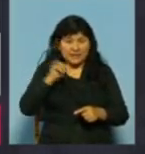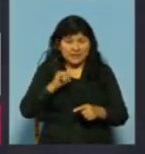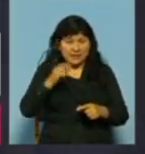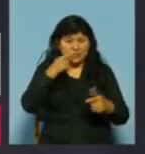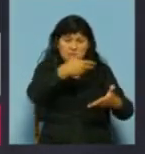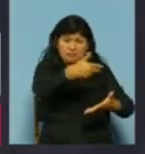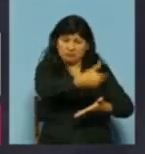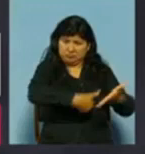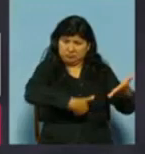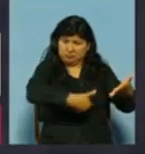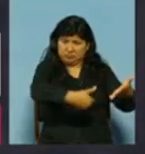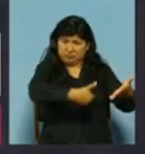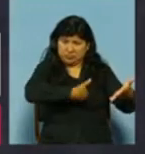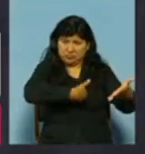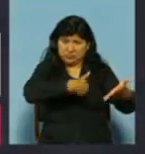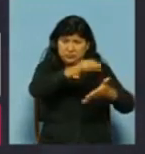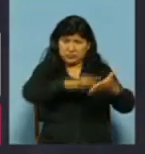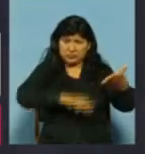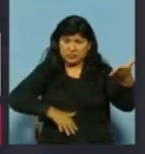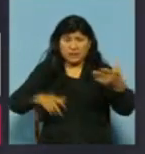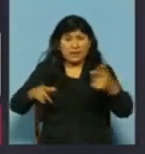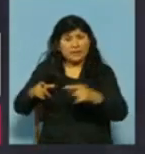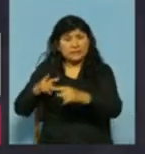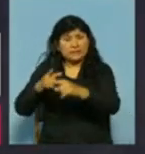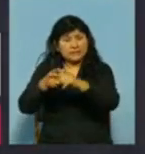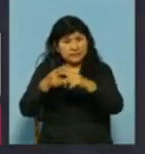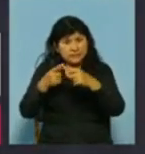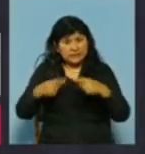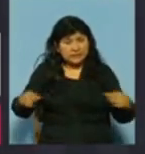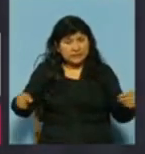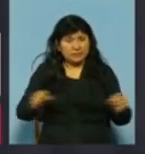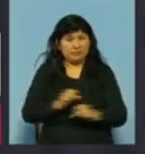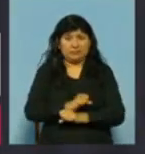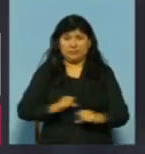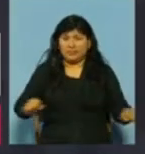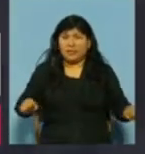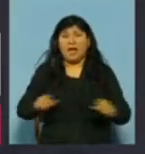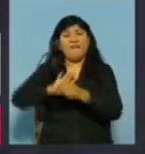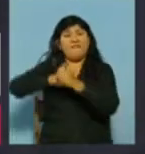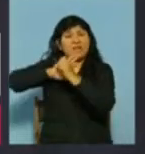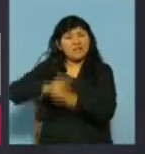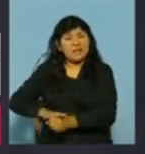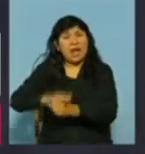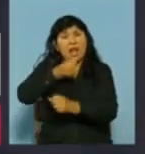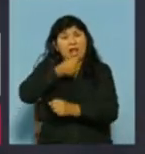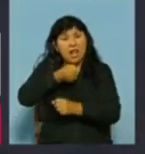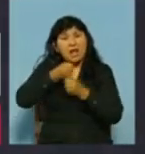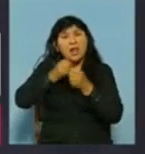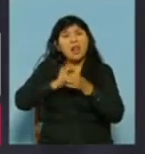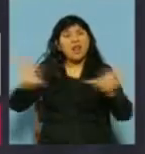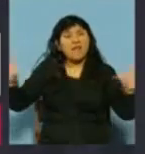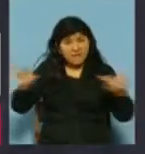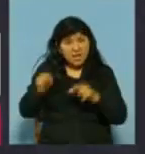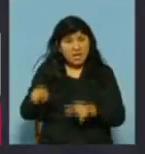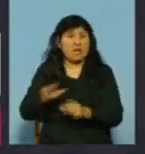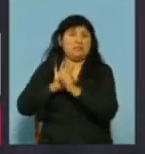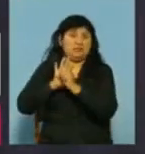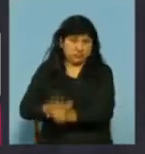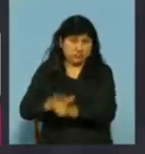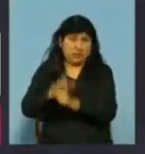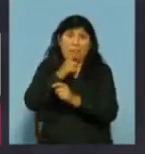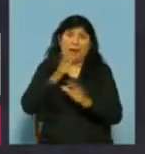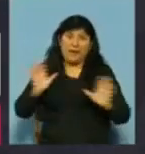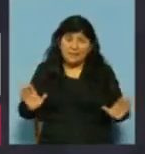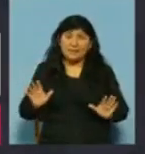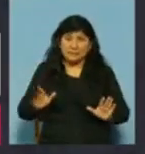es intimada a informar a este organismo que preside el doctor Lelo Sánchez la nómina completa del programa que